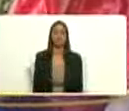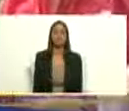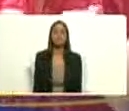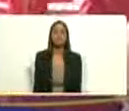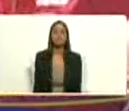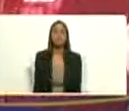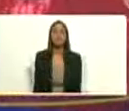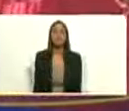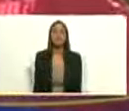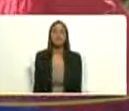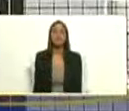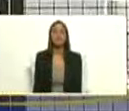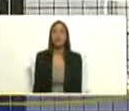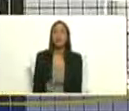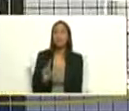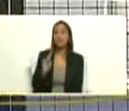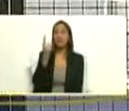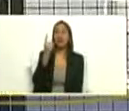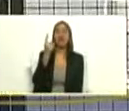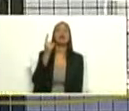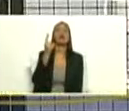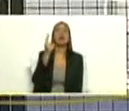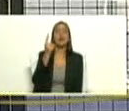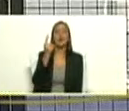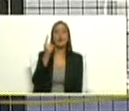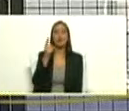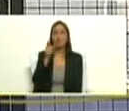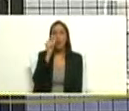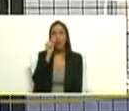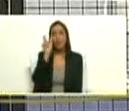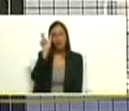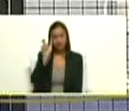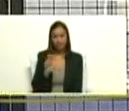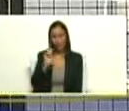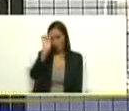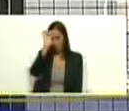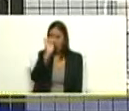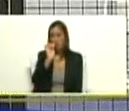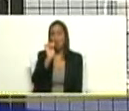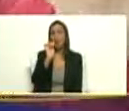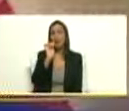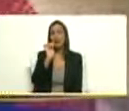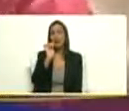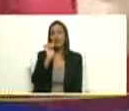y lo pasa que tiene la gorra qua de la gorra mente